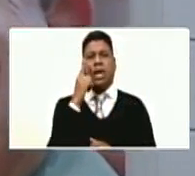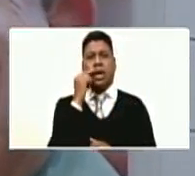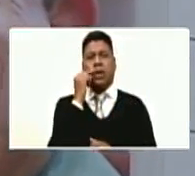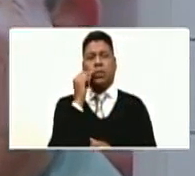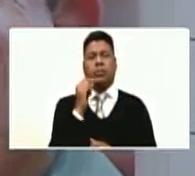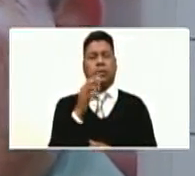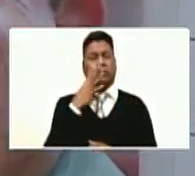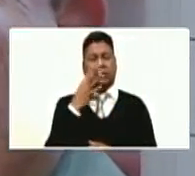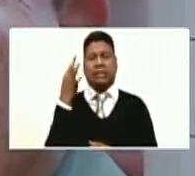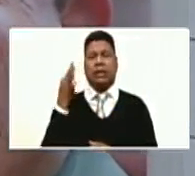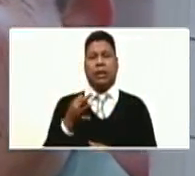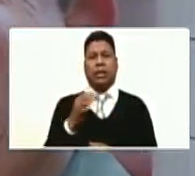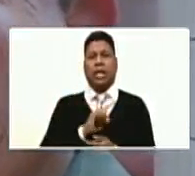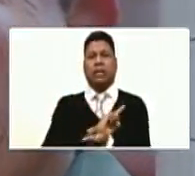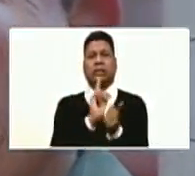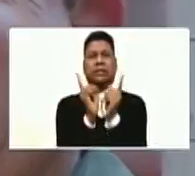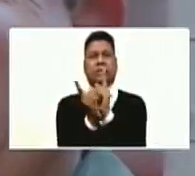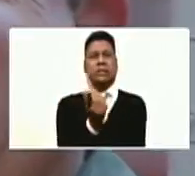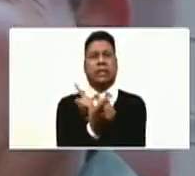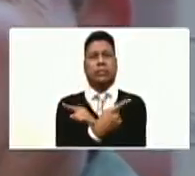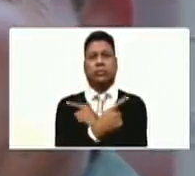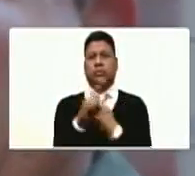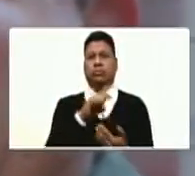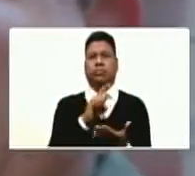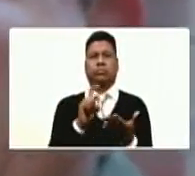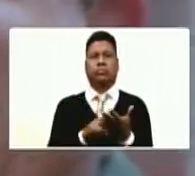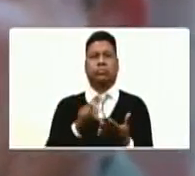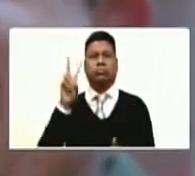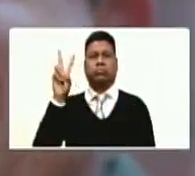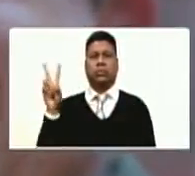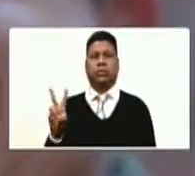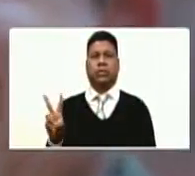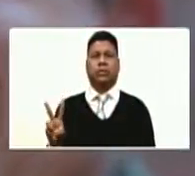cambió Venezuela.